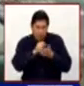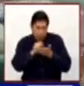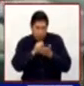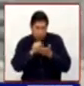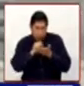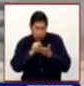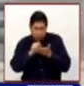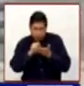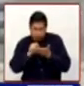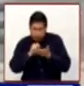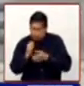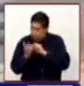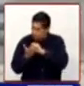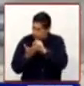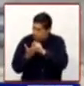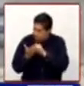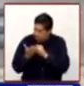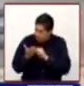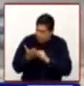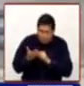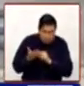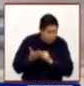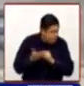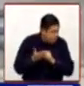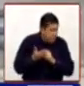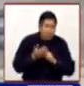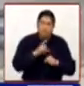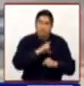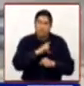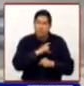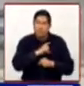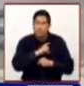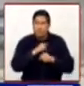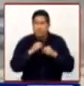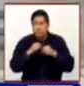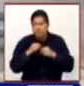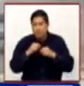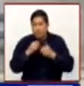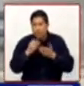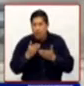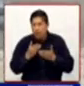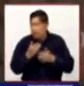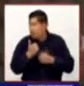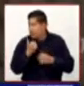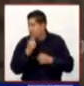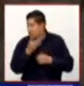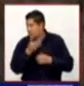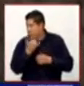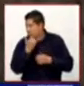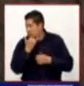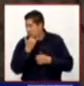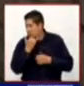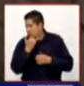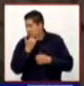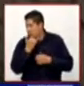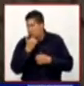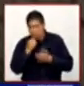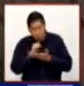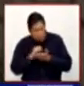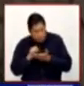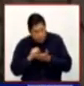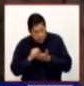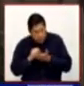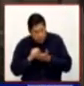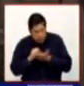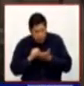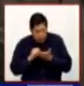contra el Narcotráfico de alejar aquellos malos efectivos policiales que están delinquiendo, que están cometiendo delitos, que